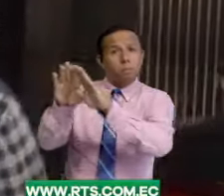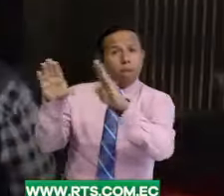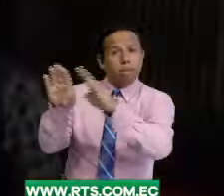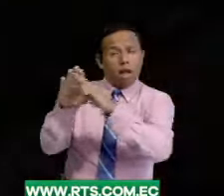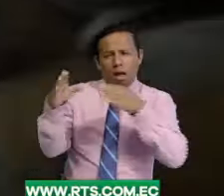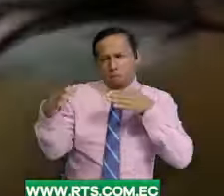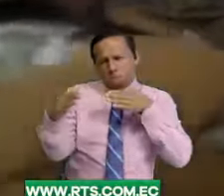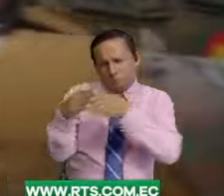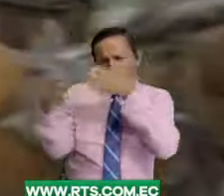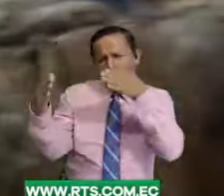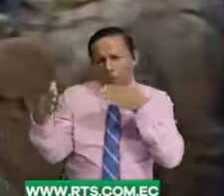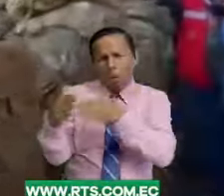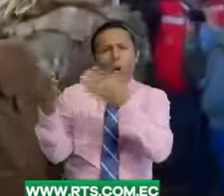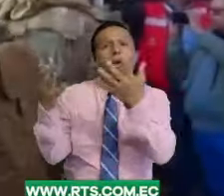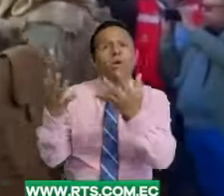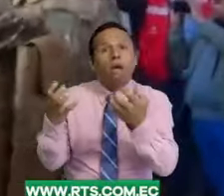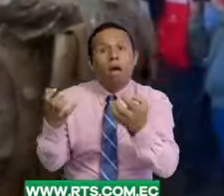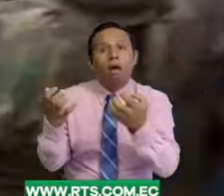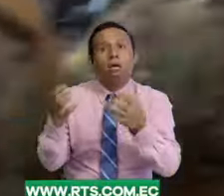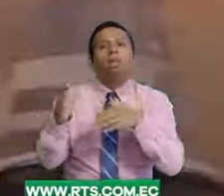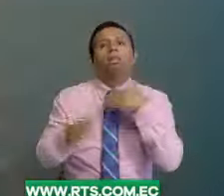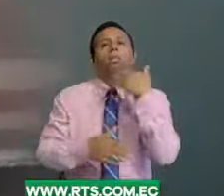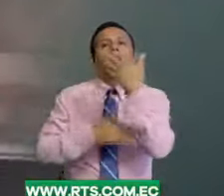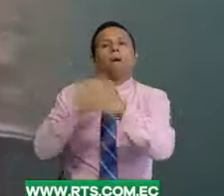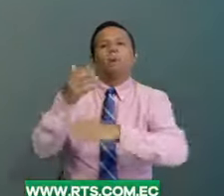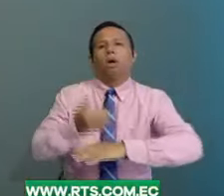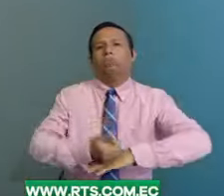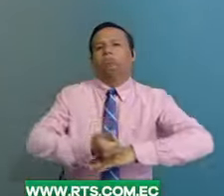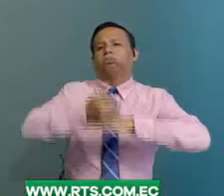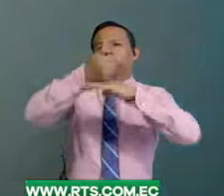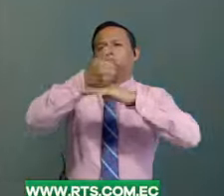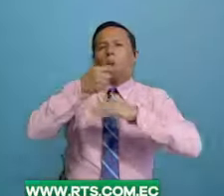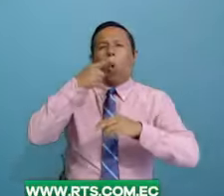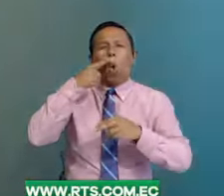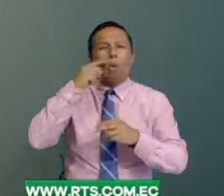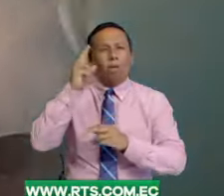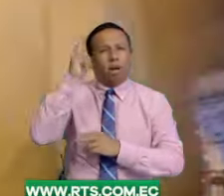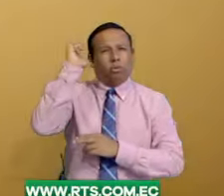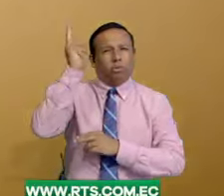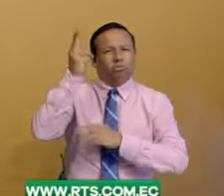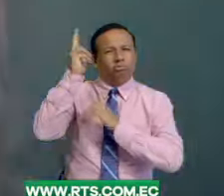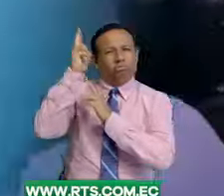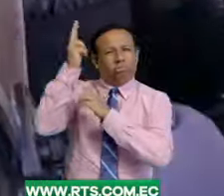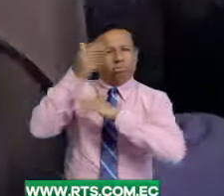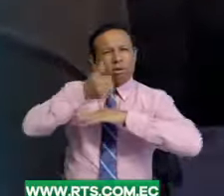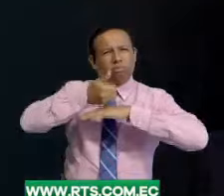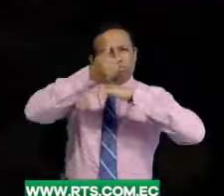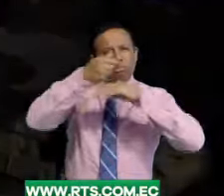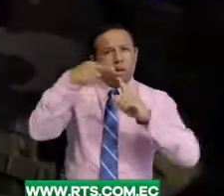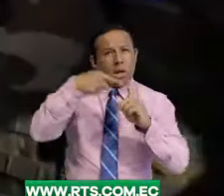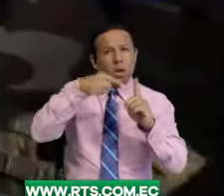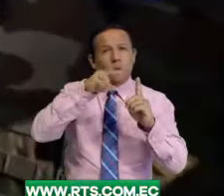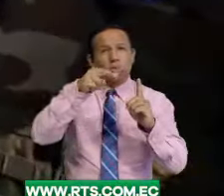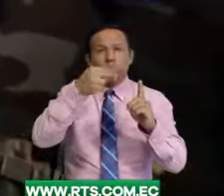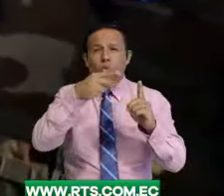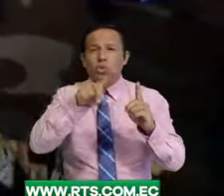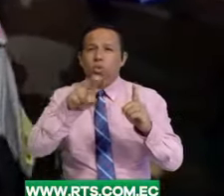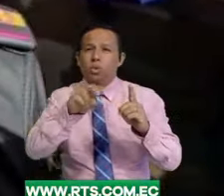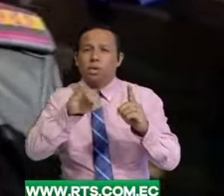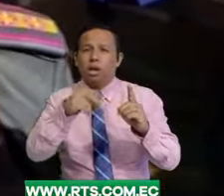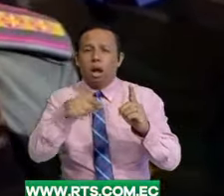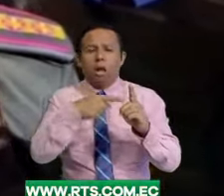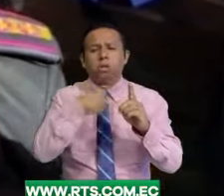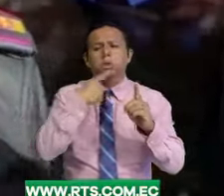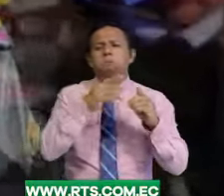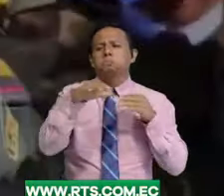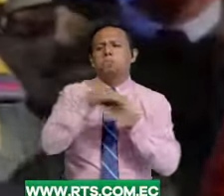cual posteriormente ingresó el general destituido Juan José Zúñiga, comandante de las Fuerzas Armadas, quien anunciaba un nuevo gabinete